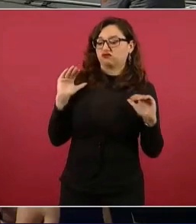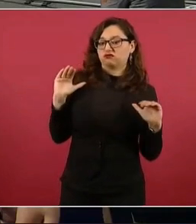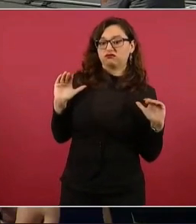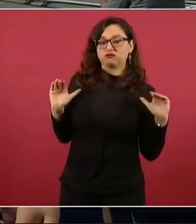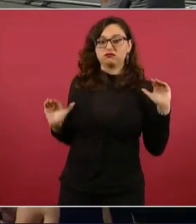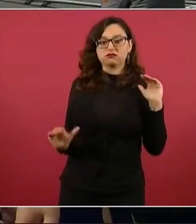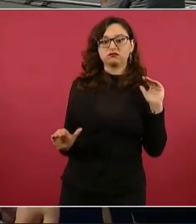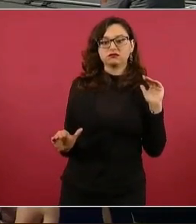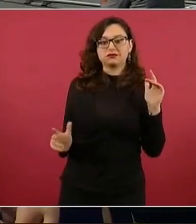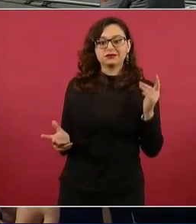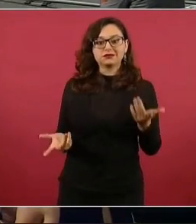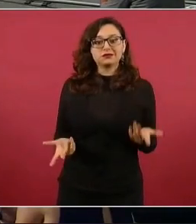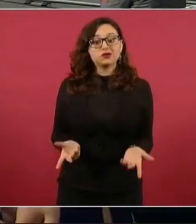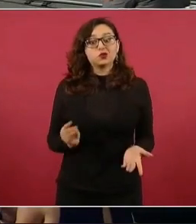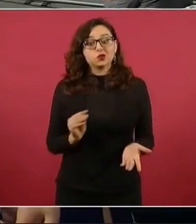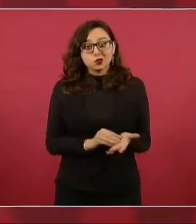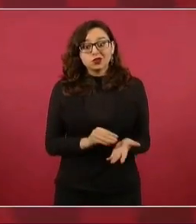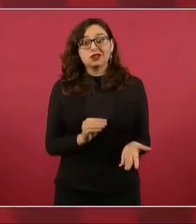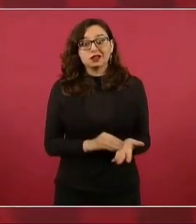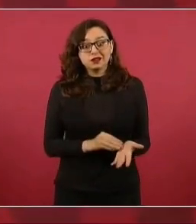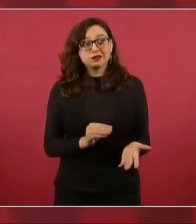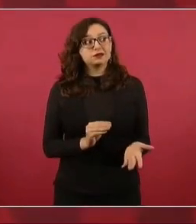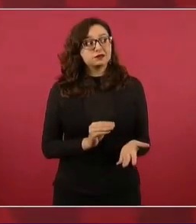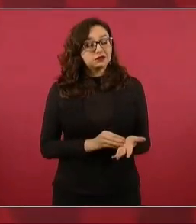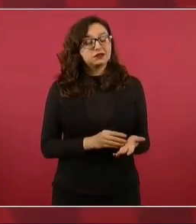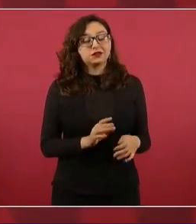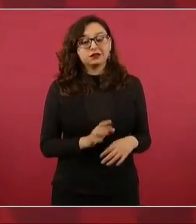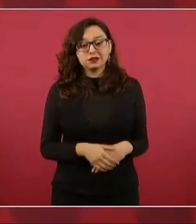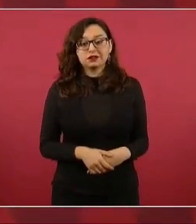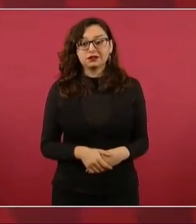Y cuando hay un proceso como el que estamos viviendo,